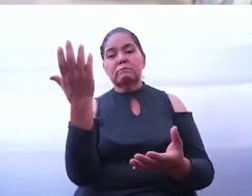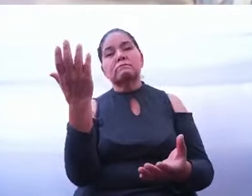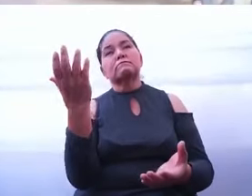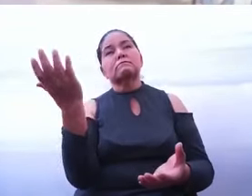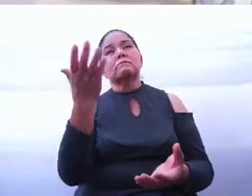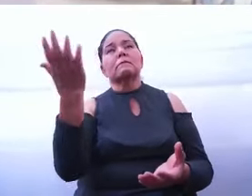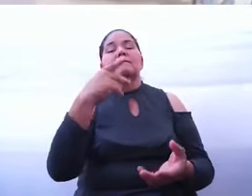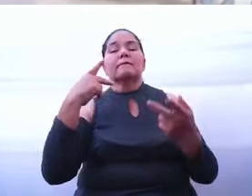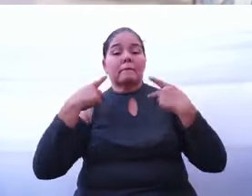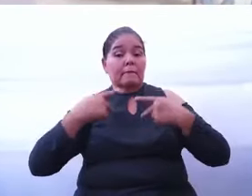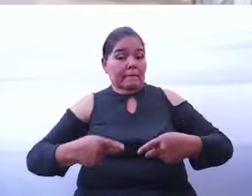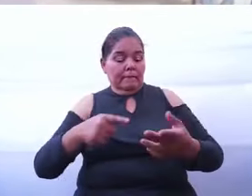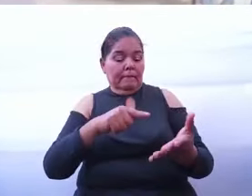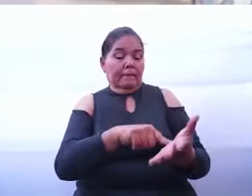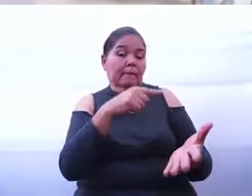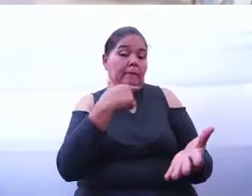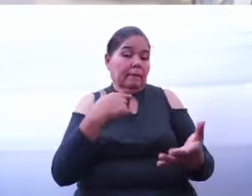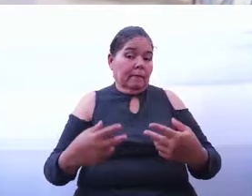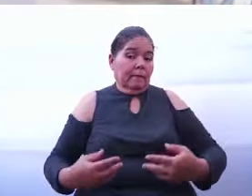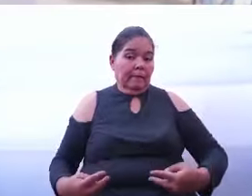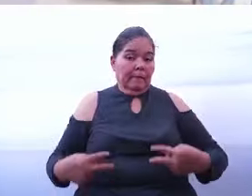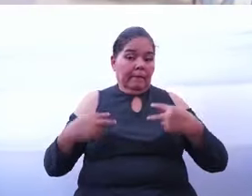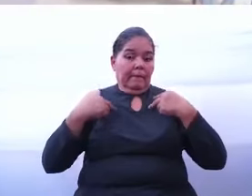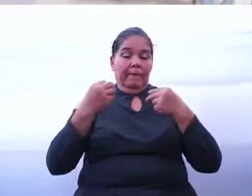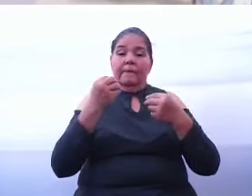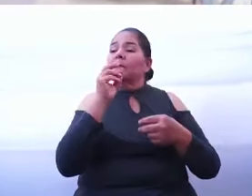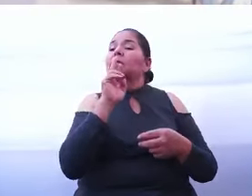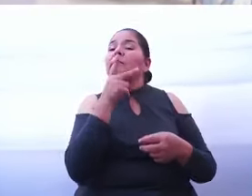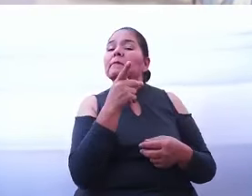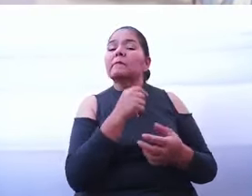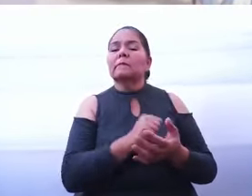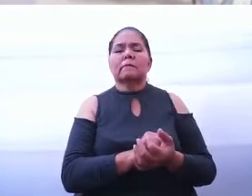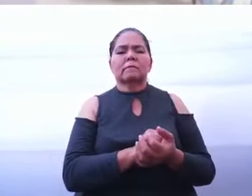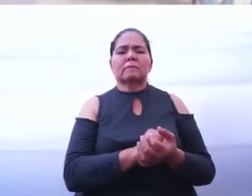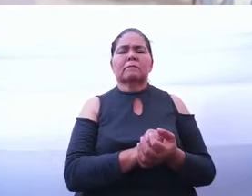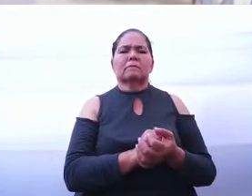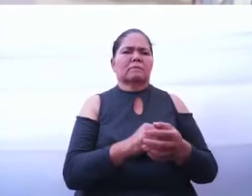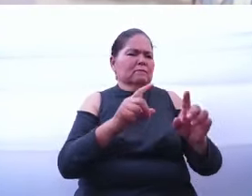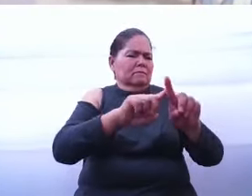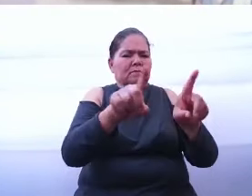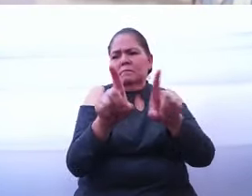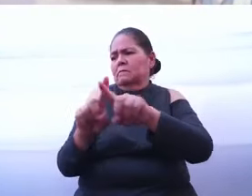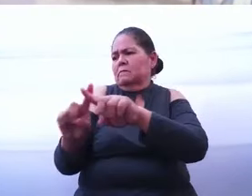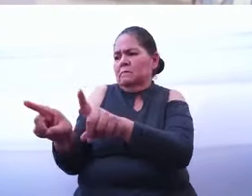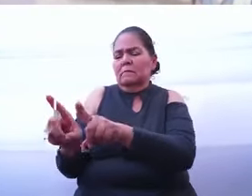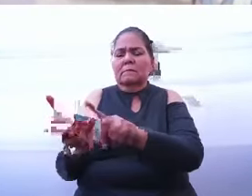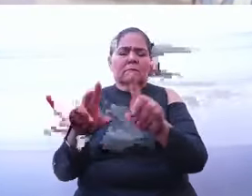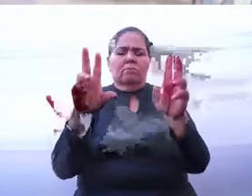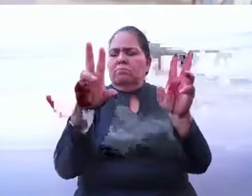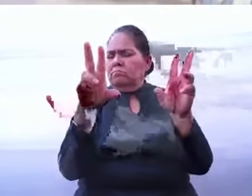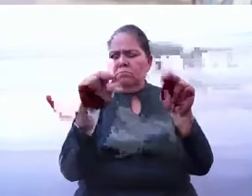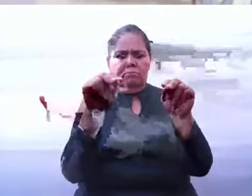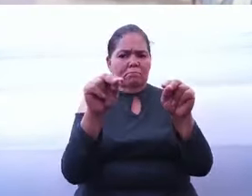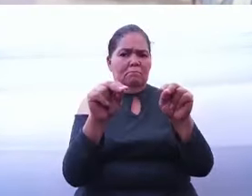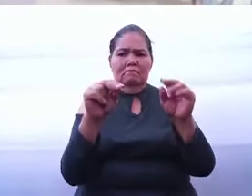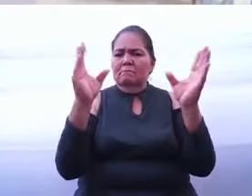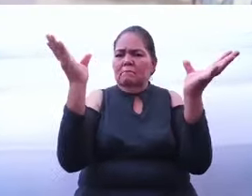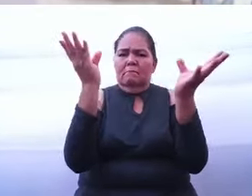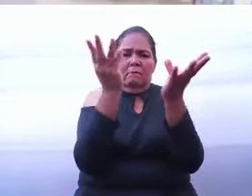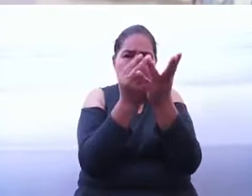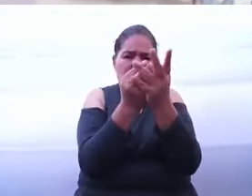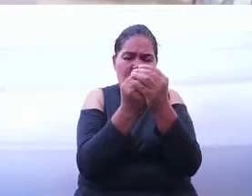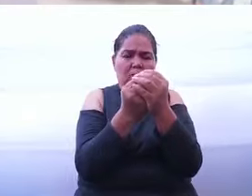viva mejor. Porque aquí no se vale que nuestras diferencias nos separen. Siempre habrá